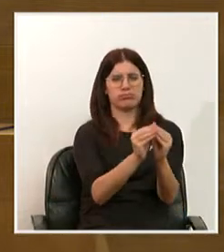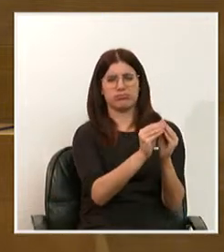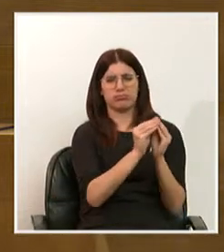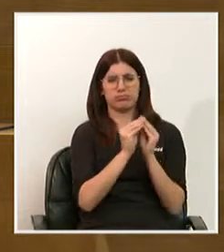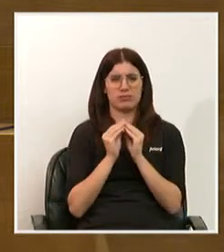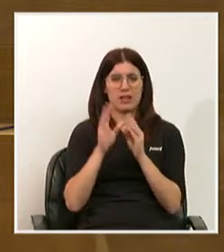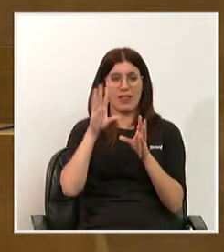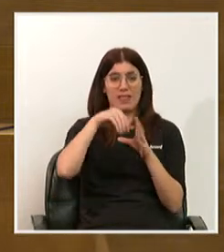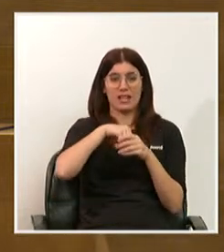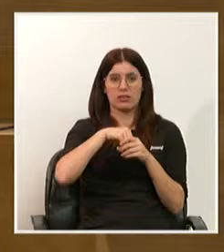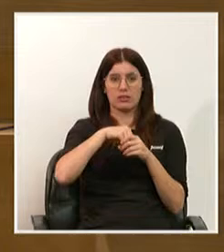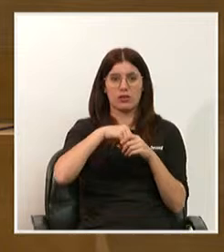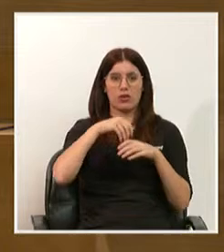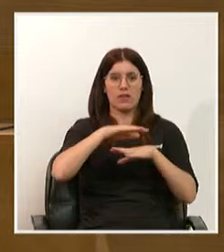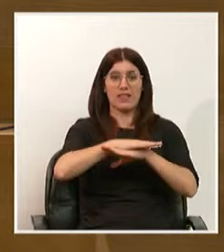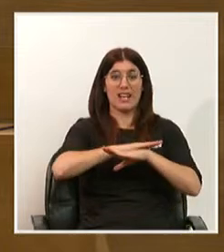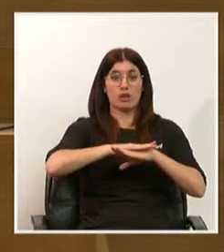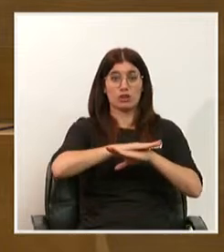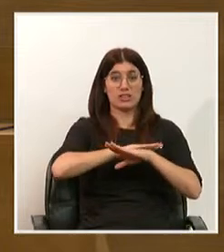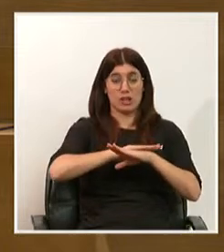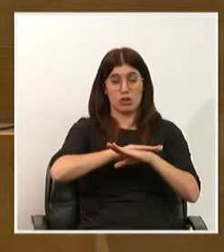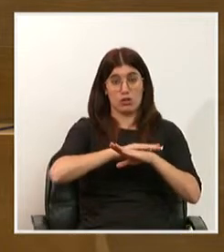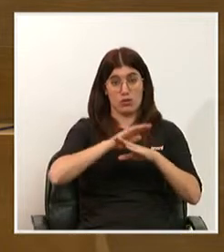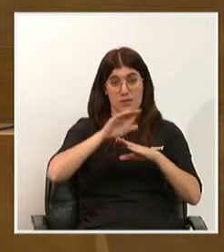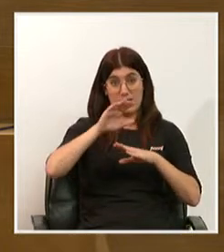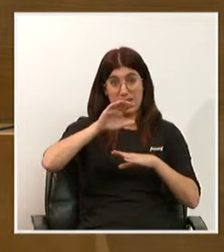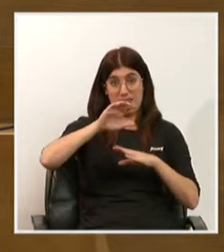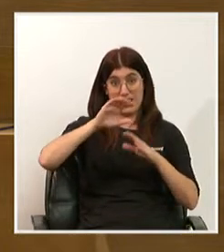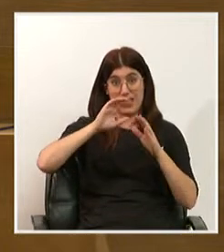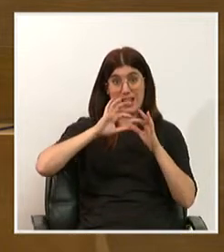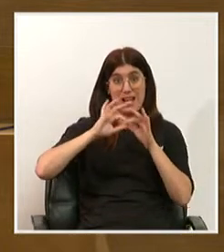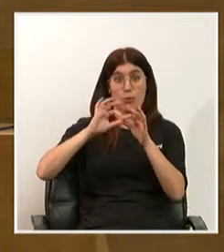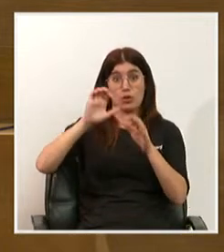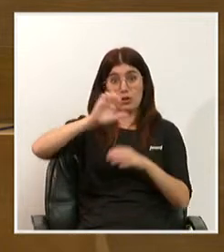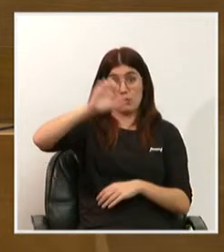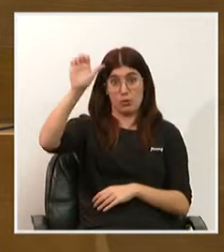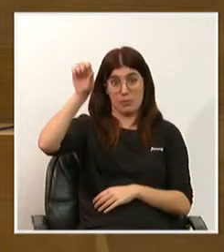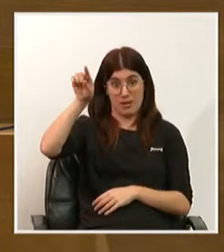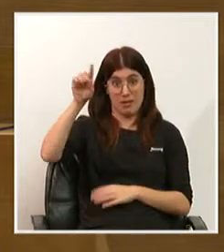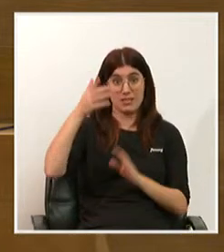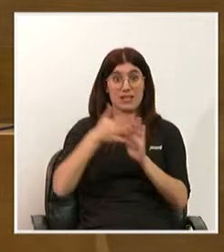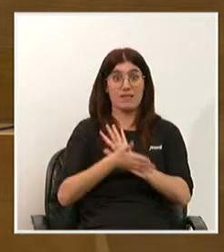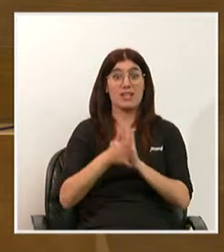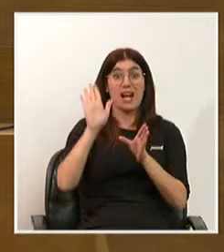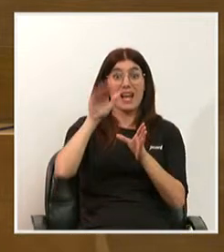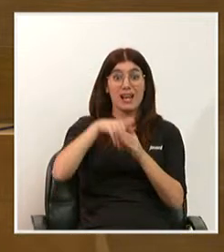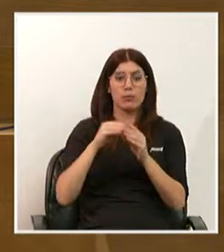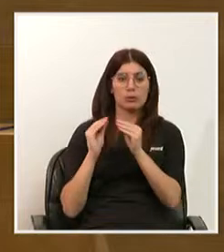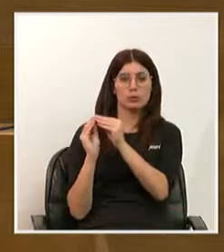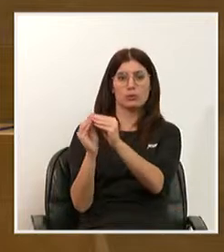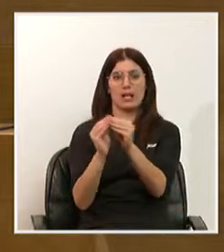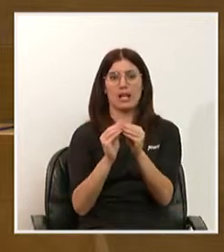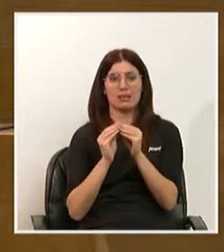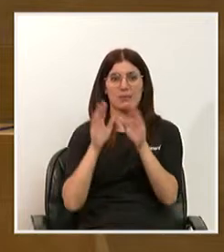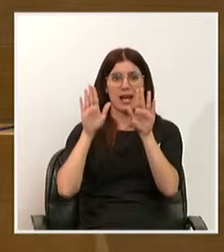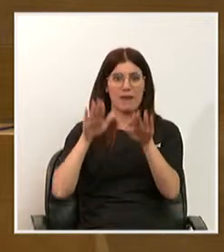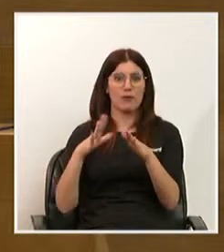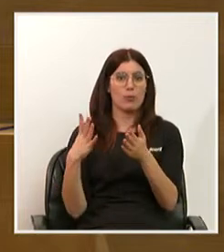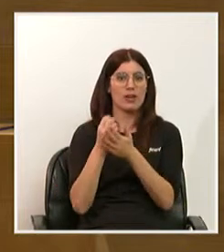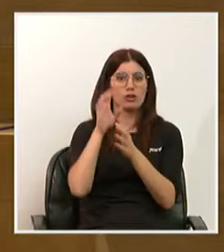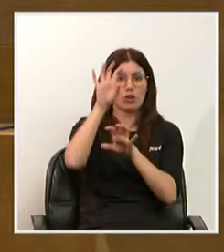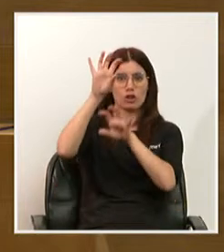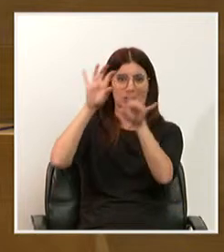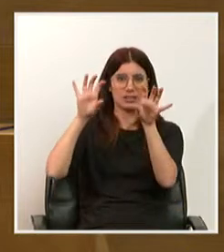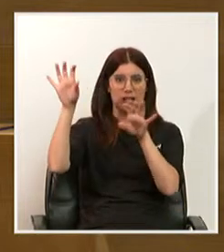del Consejo de la Unión Europea decir el voto unánime a favor de todos los estados miembros